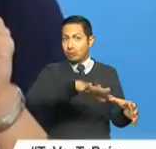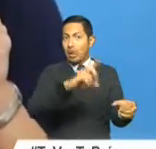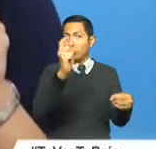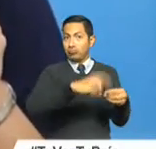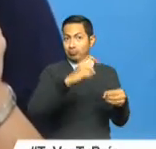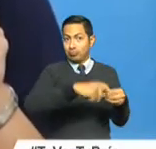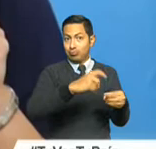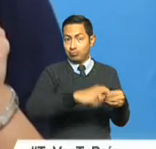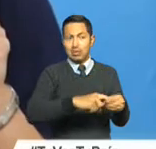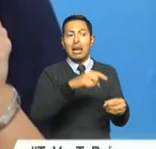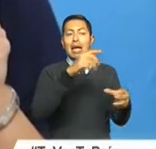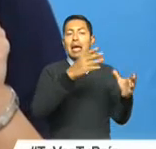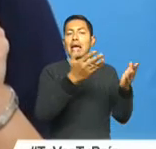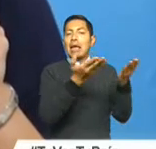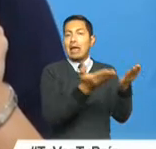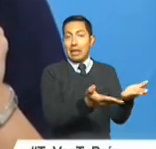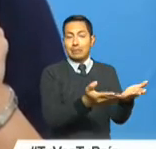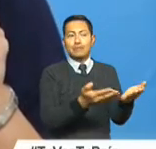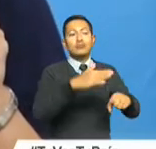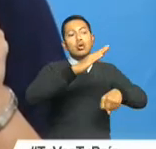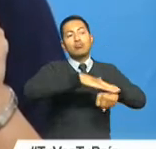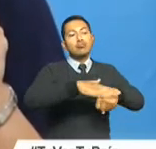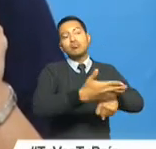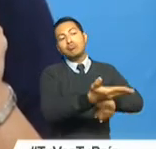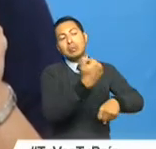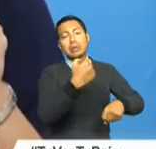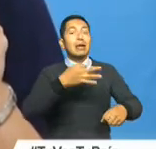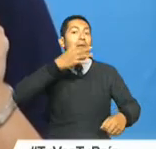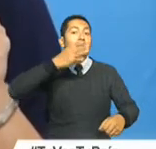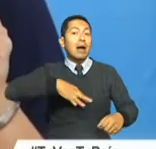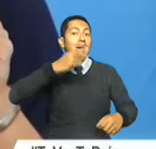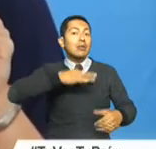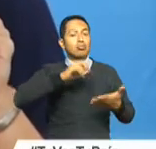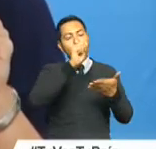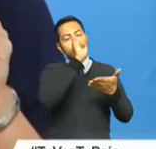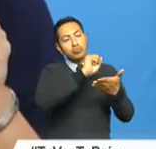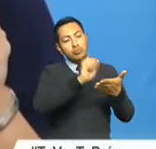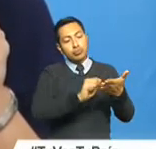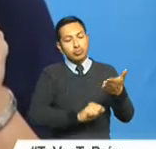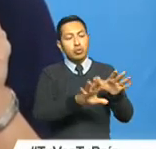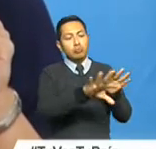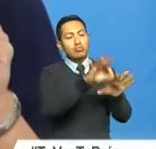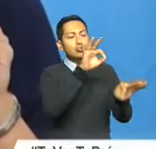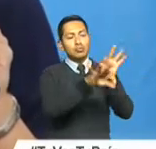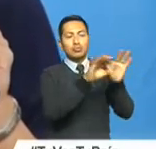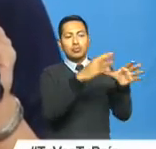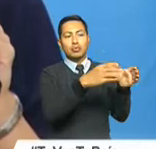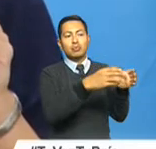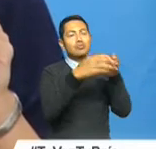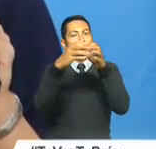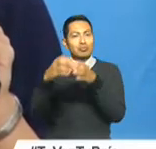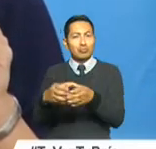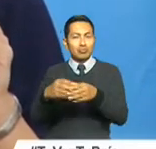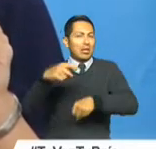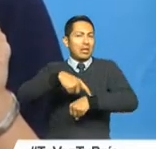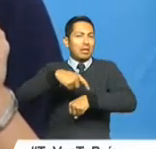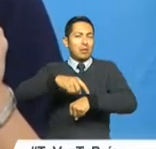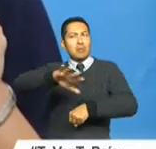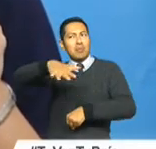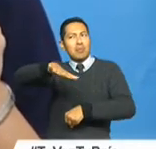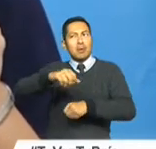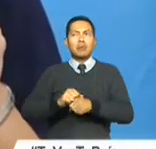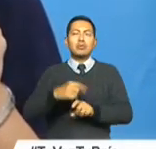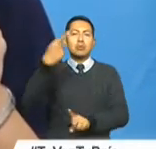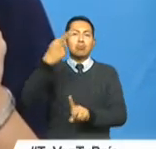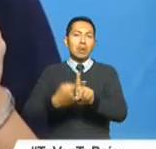Educación, podrán ser convocados a las pruebas para la fase de elegibilidad que va a durar entre los